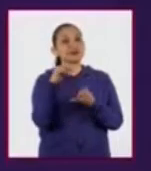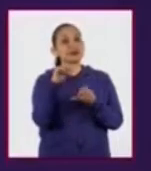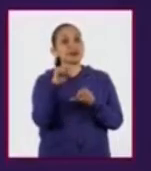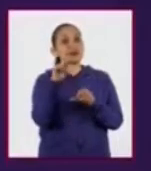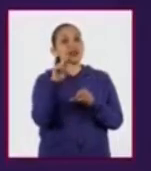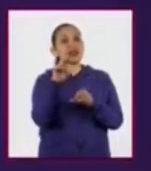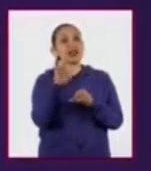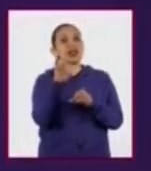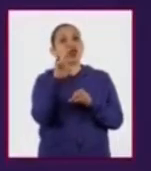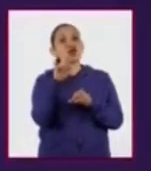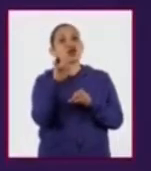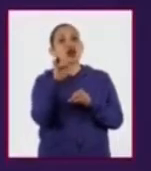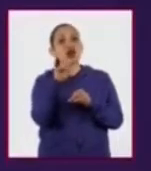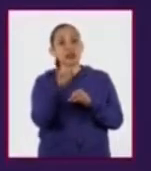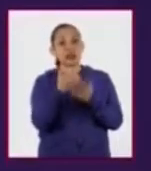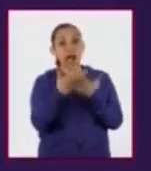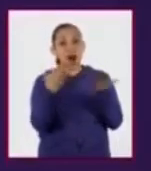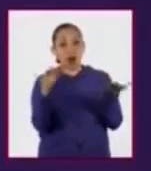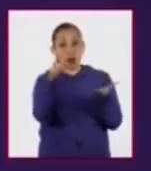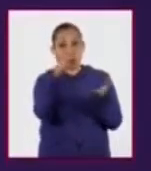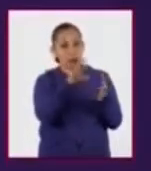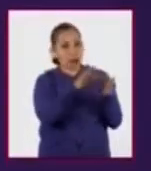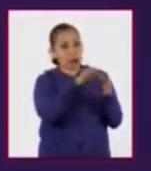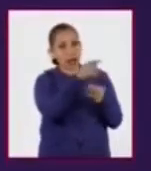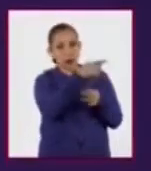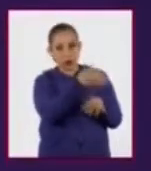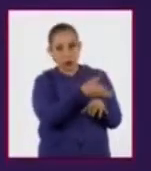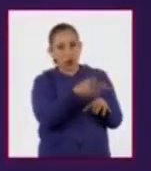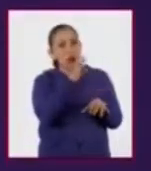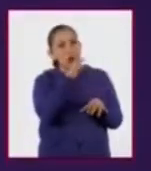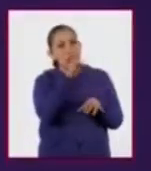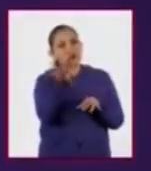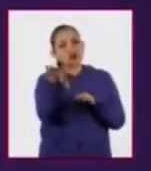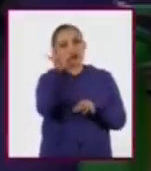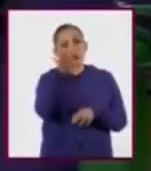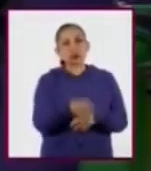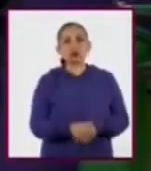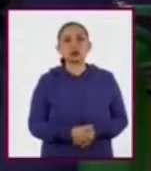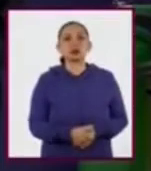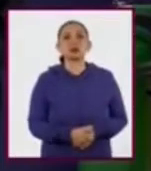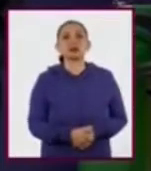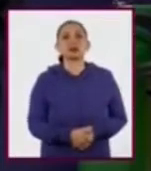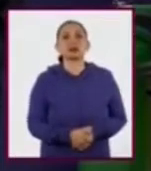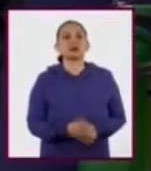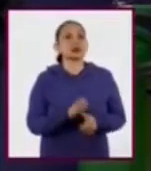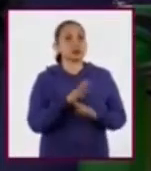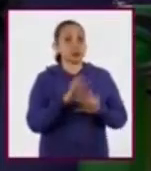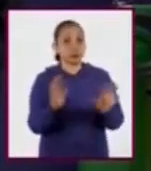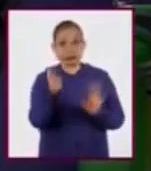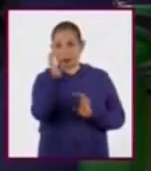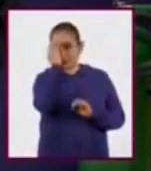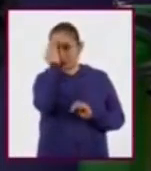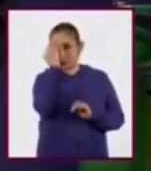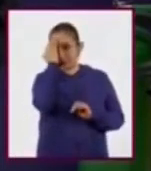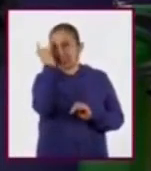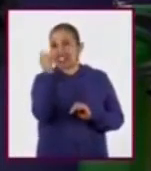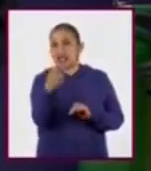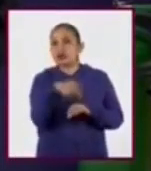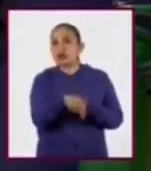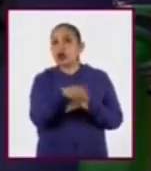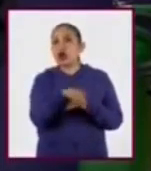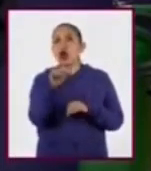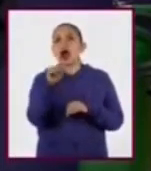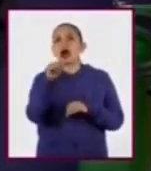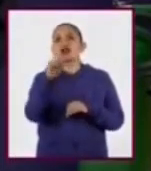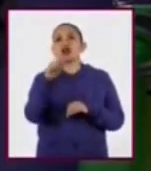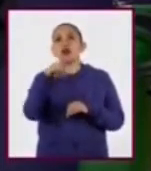neutrones. Expliquen a un familiar cómo obtuvieron el resultado. Entonces, ya conocen qué es el número